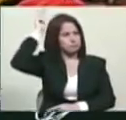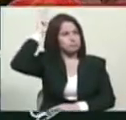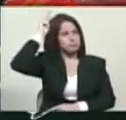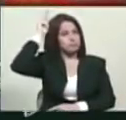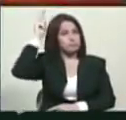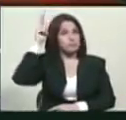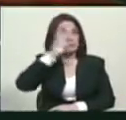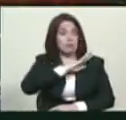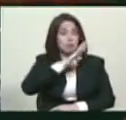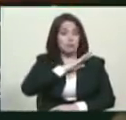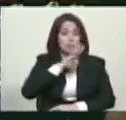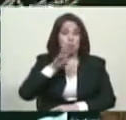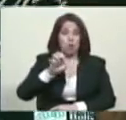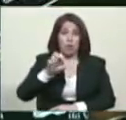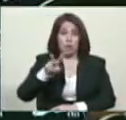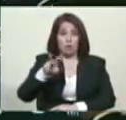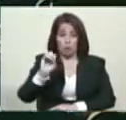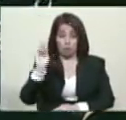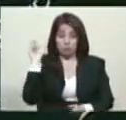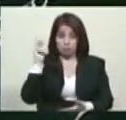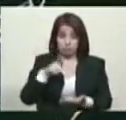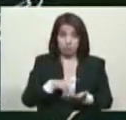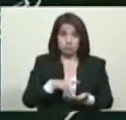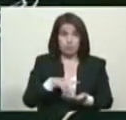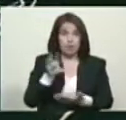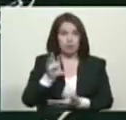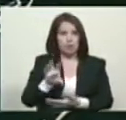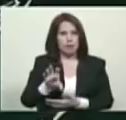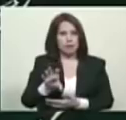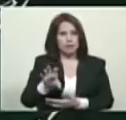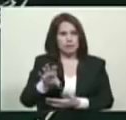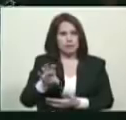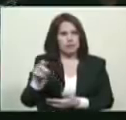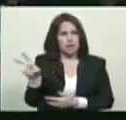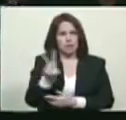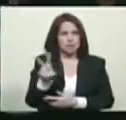Evo Morales, quien arriba a nuestro país, a la República Bolivariana de